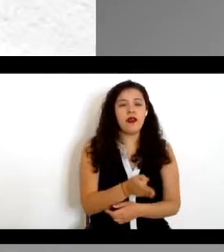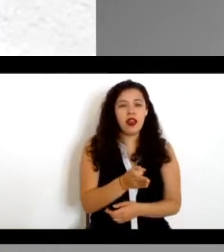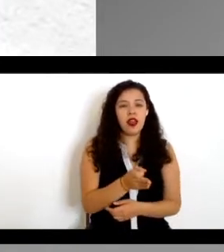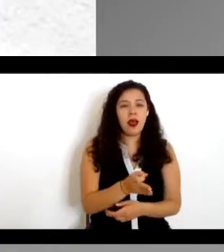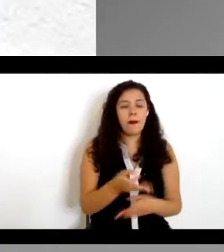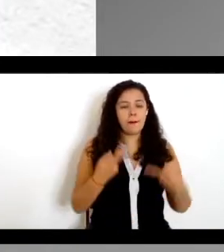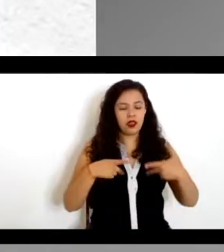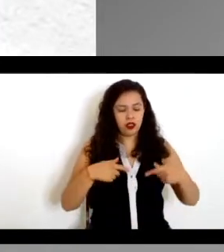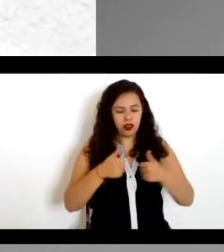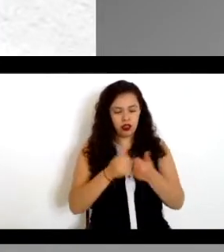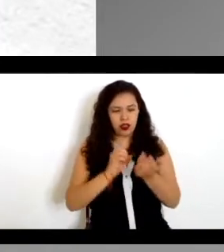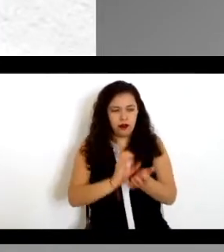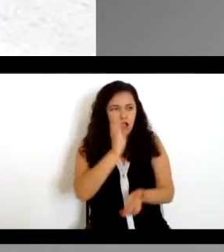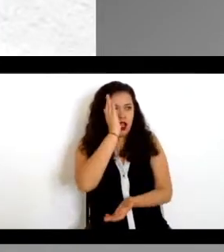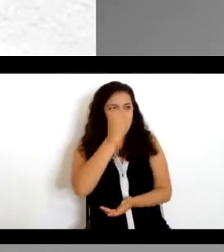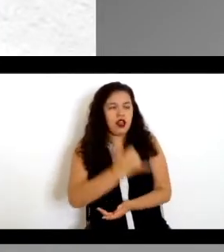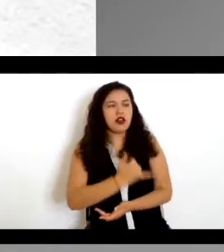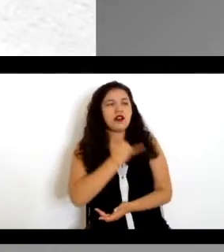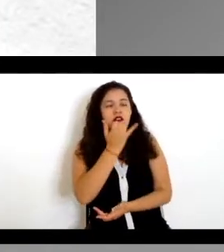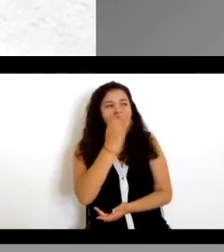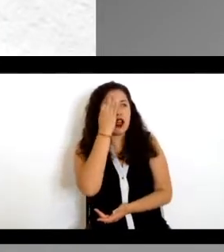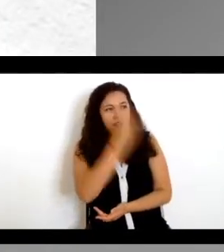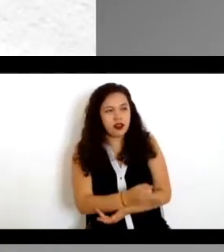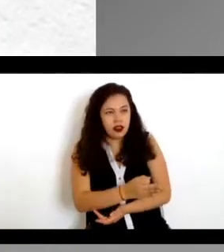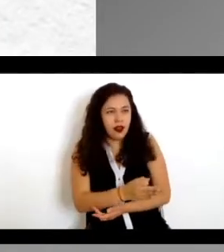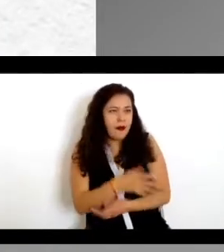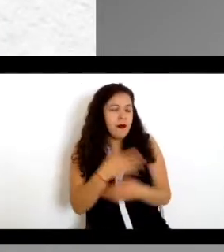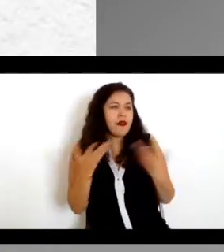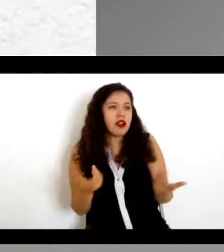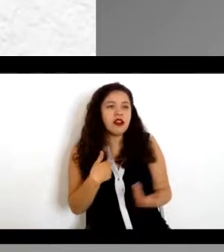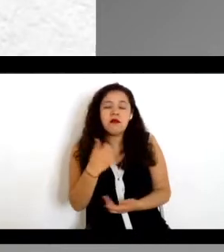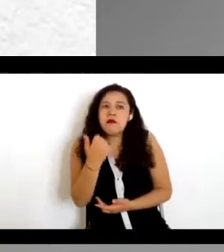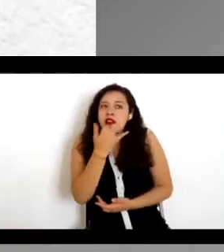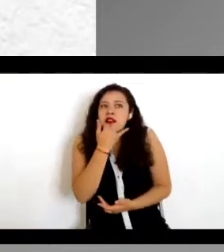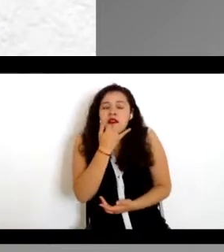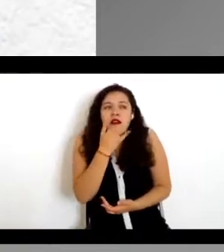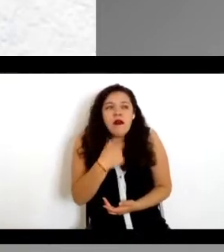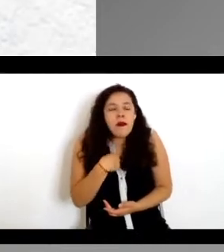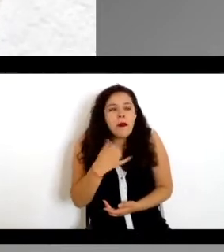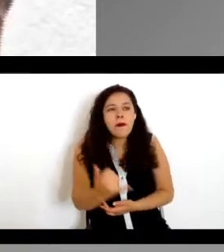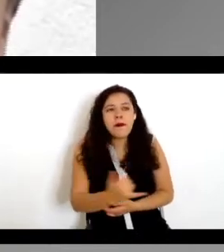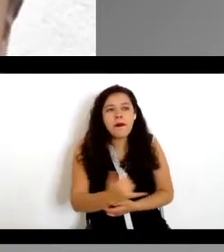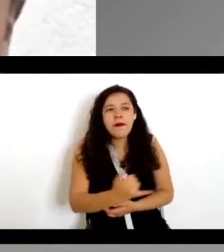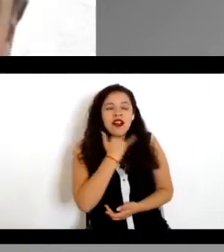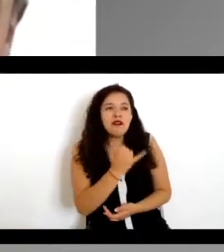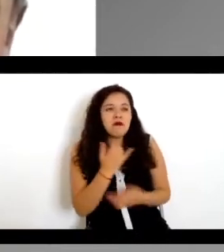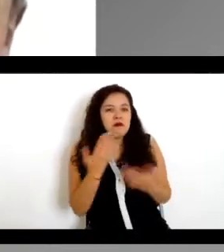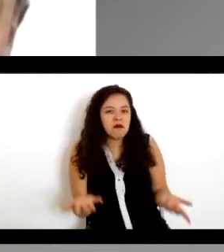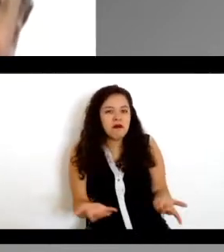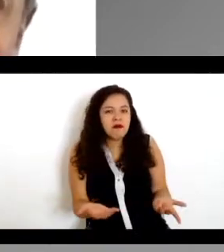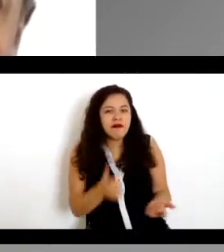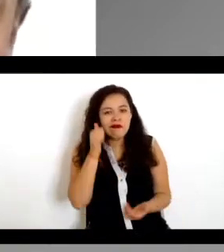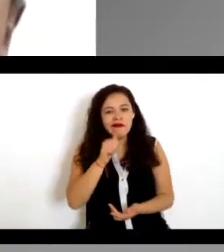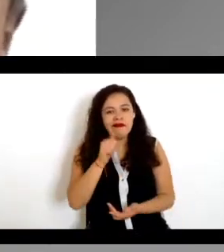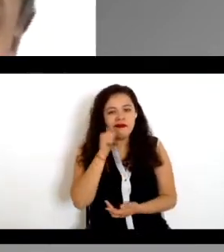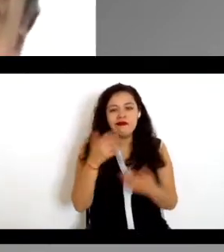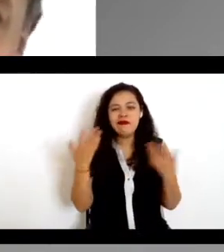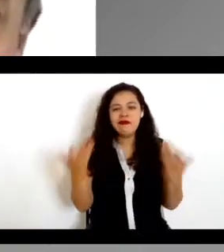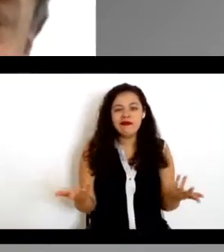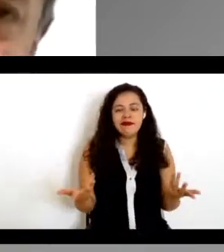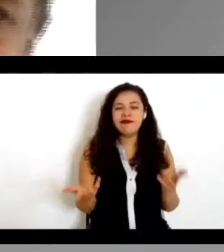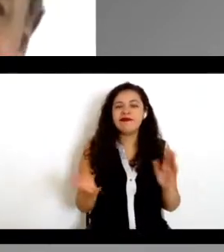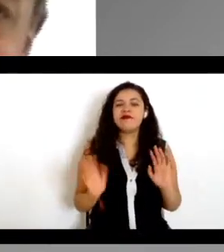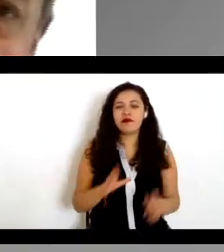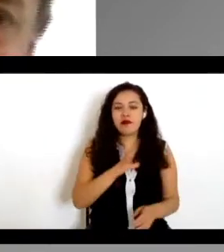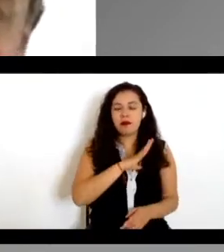persona con discapacidad, para poder decir, pues la regué. Porque normalmente siempre decimos a términos generales,